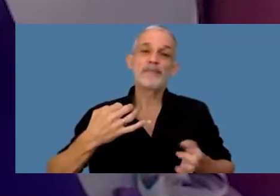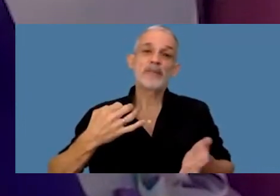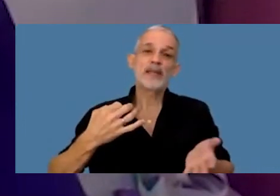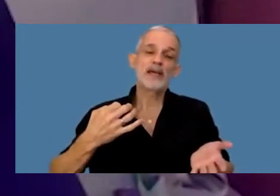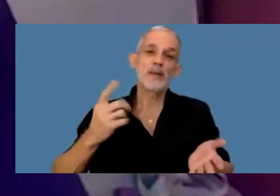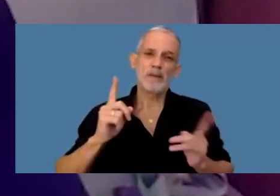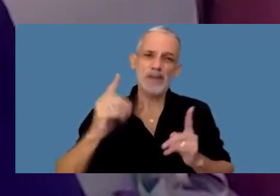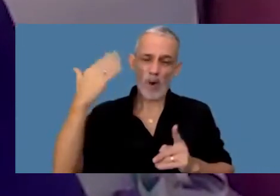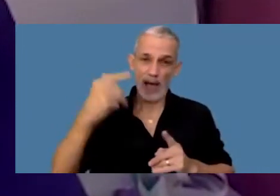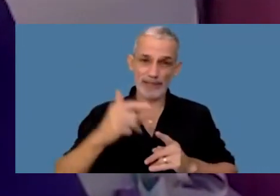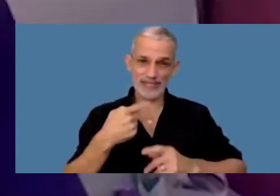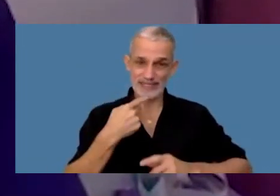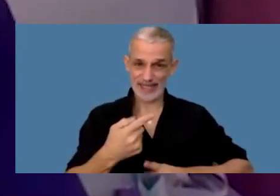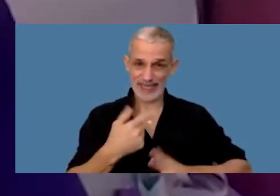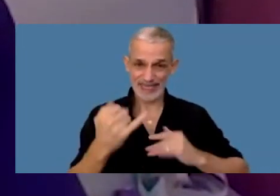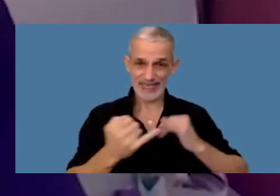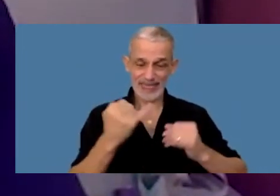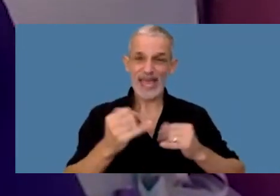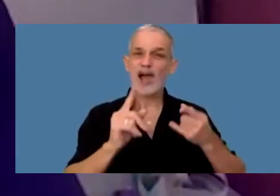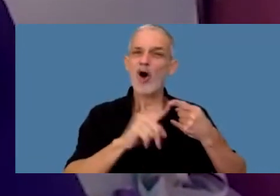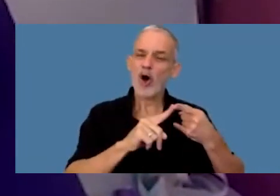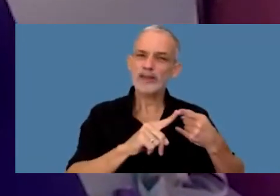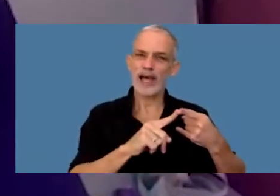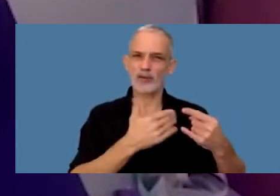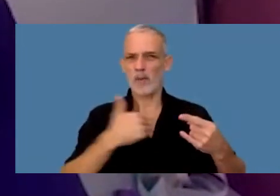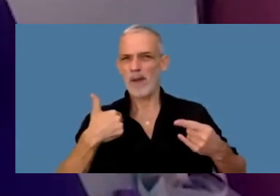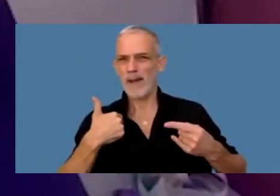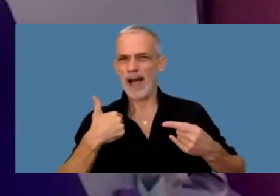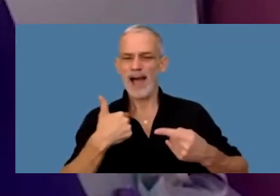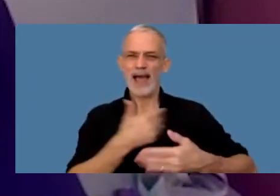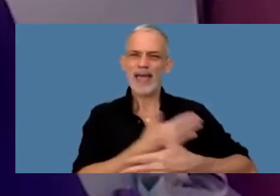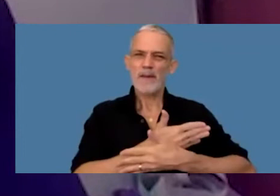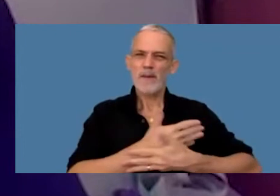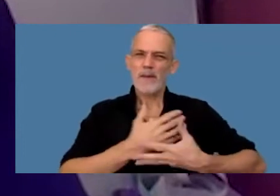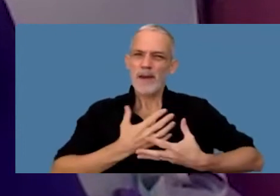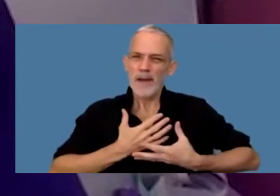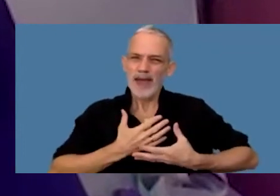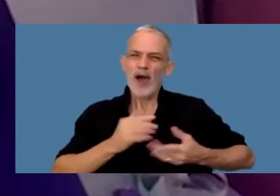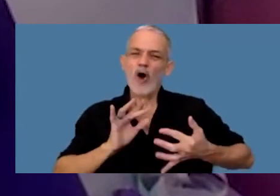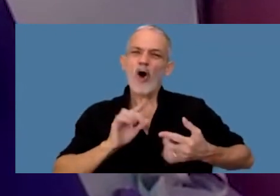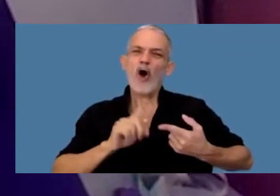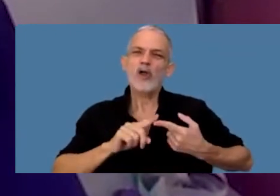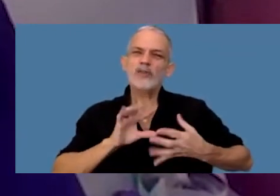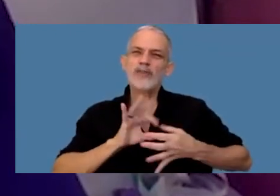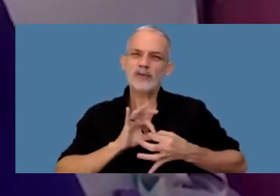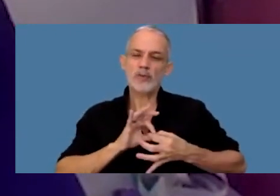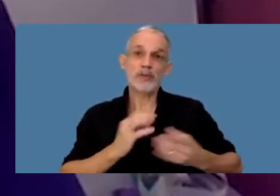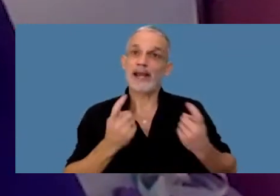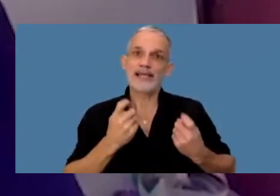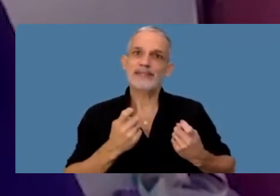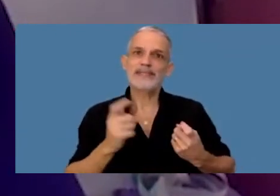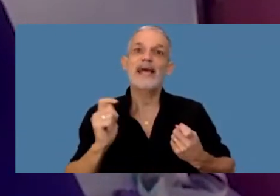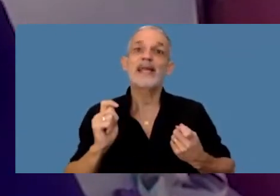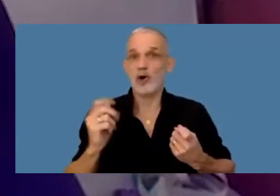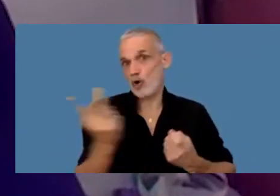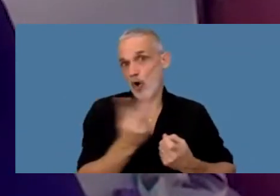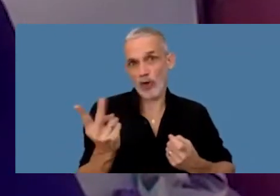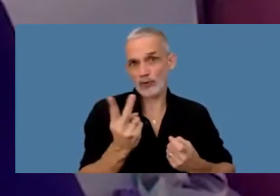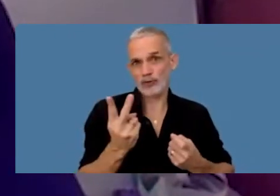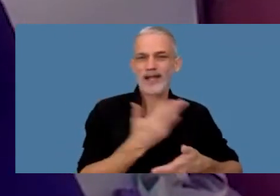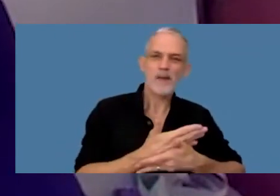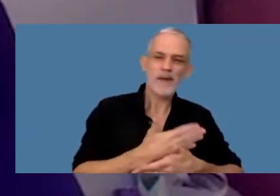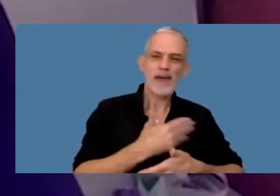Bueno, la internación conjunta, como ya les dije, y en el caso de, bueno, de que sea por una